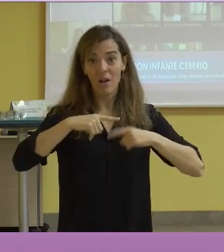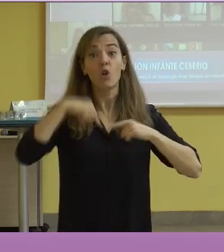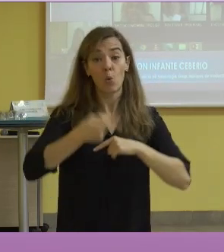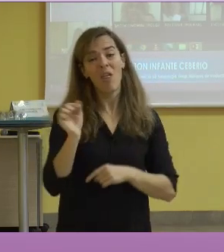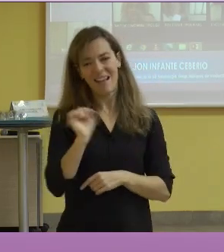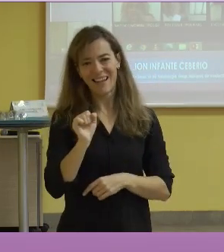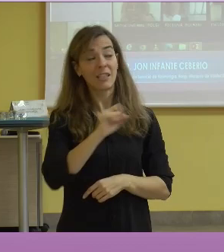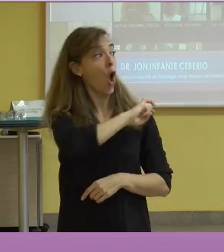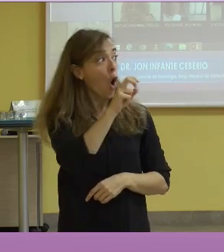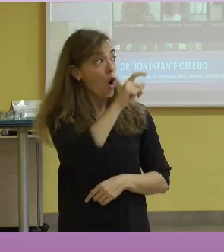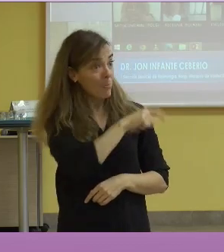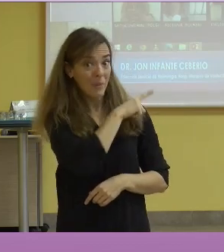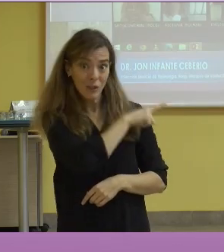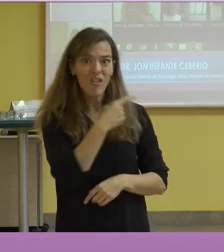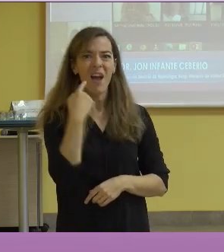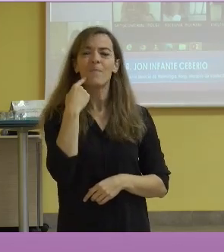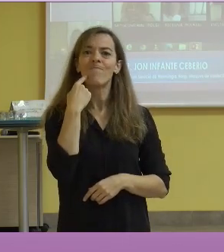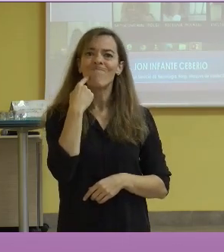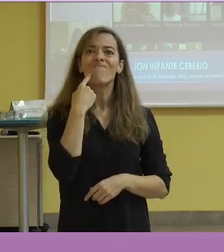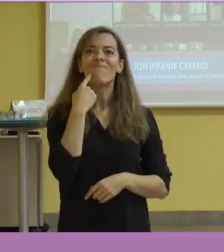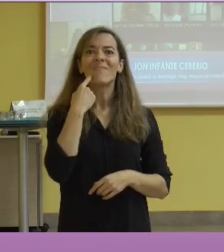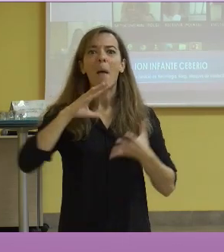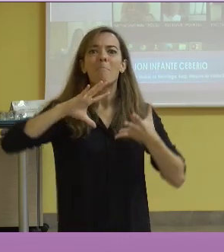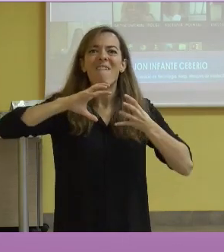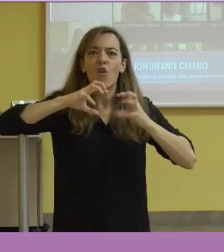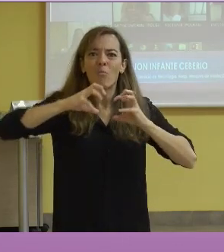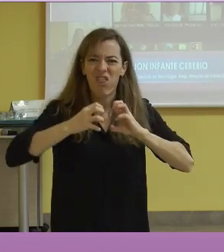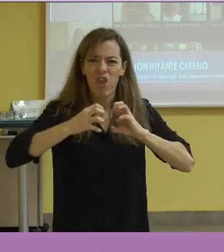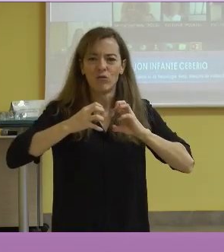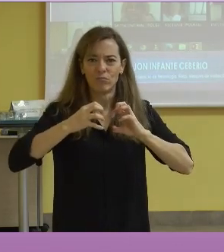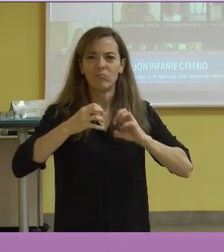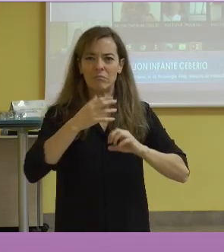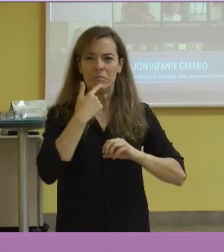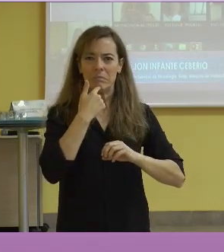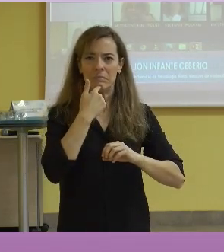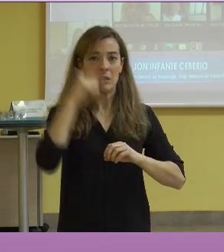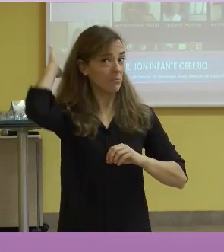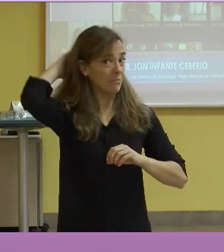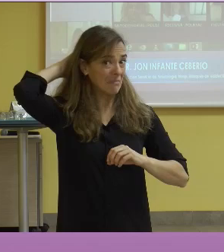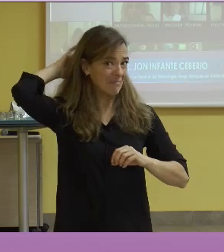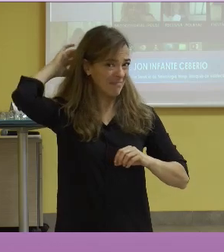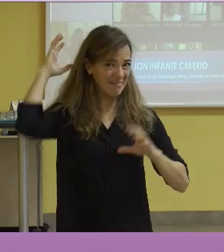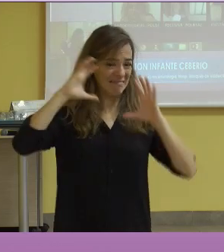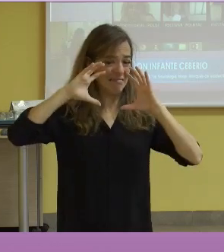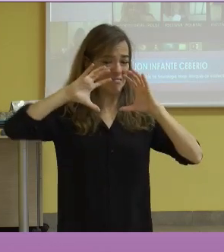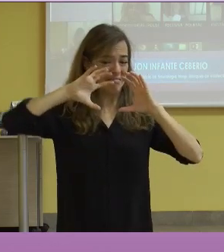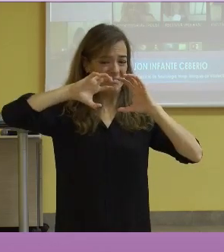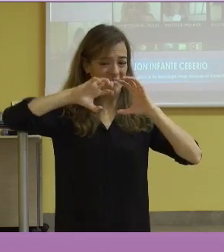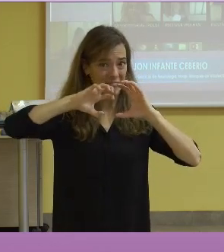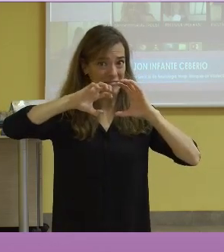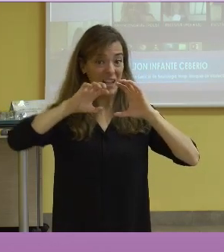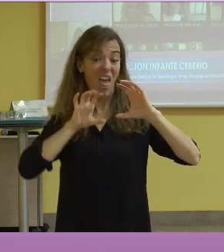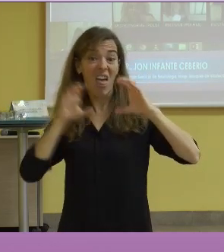visto también un paciente con una malformación de Arnold-Chiari, esto es una malformación de la parte posterior del cráneo, que hace que el cerebelo